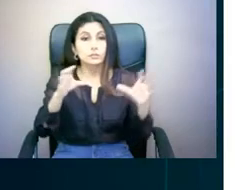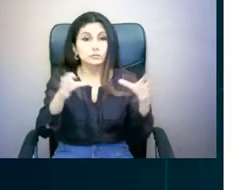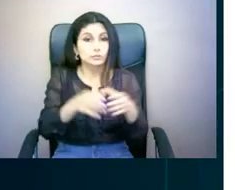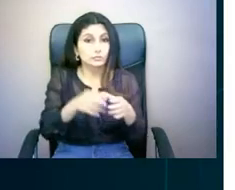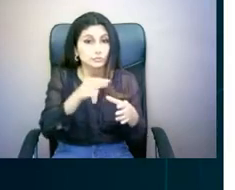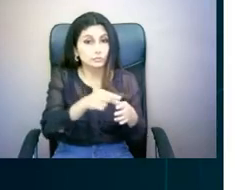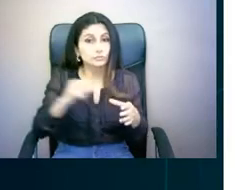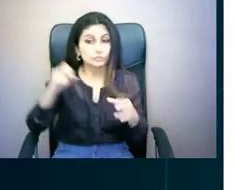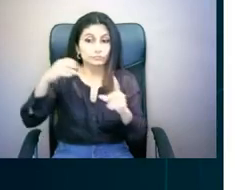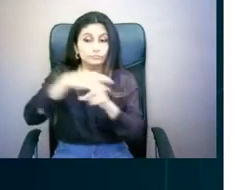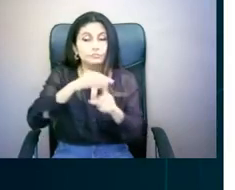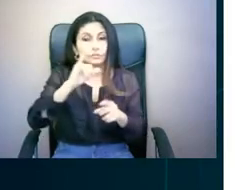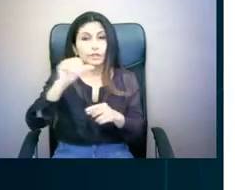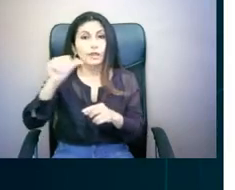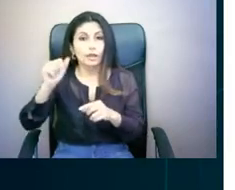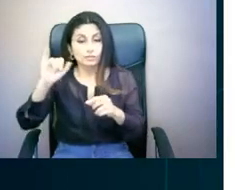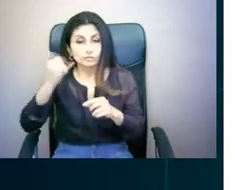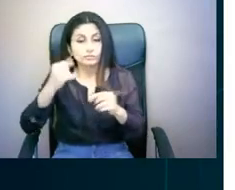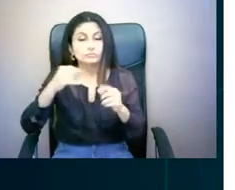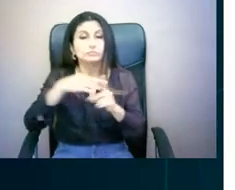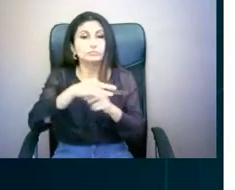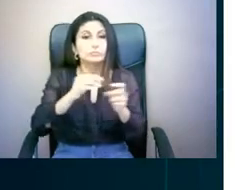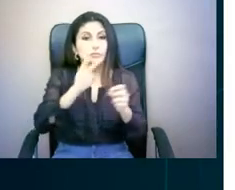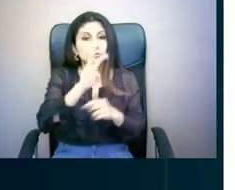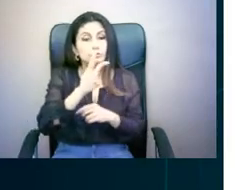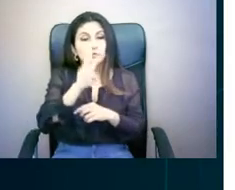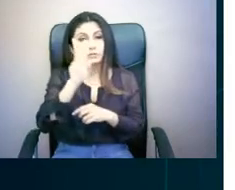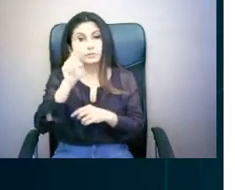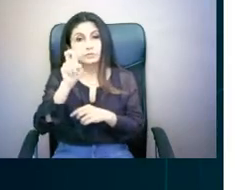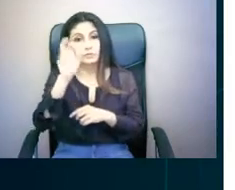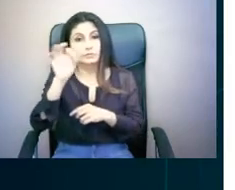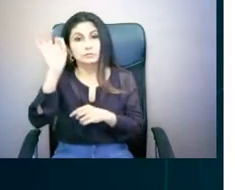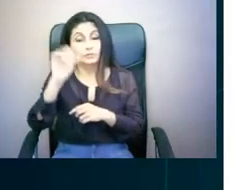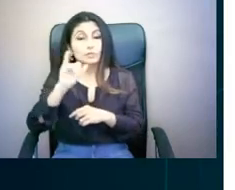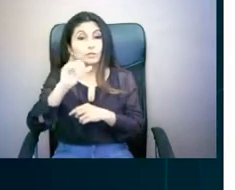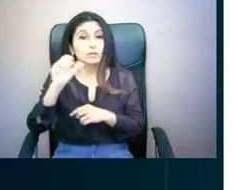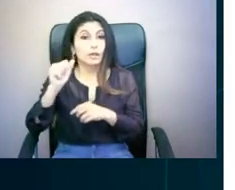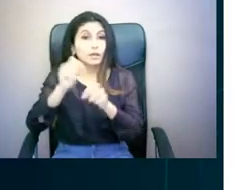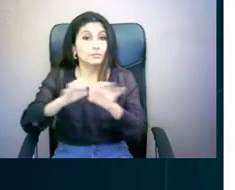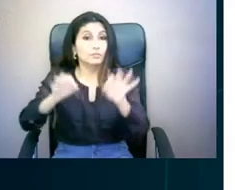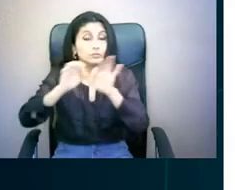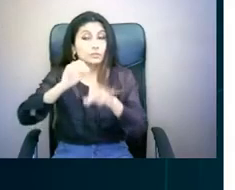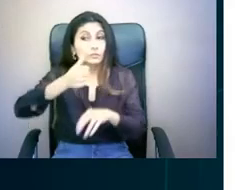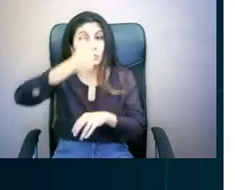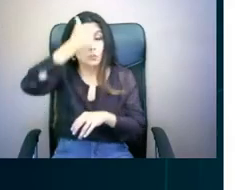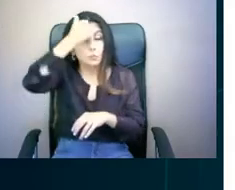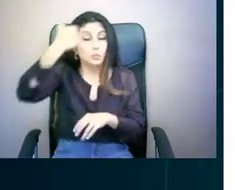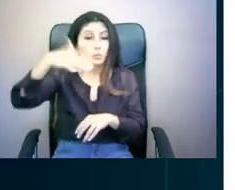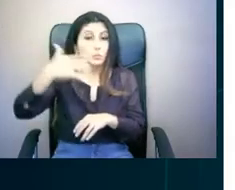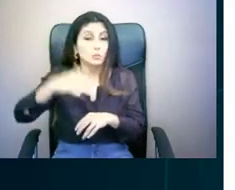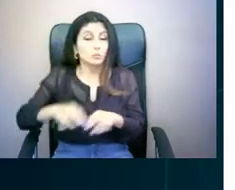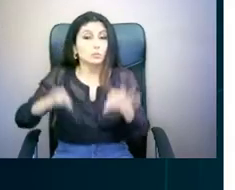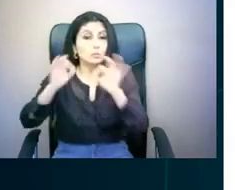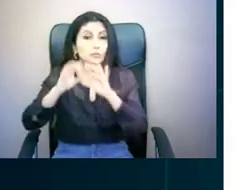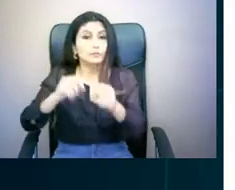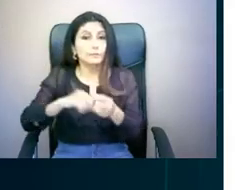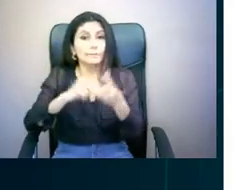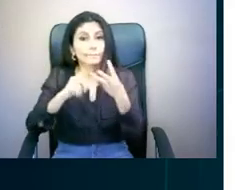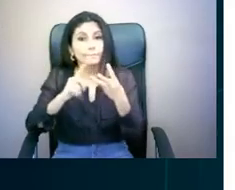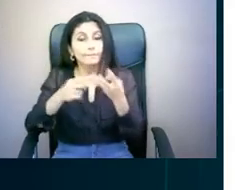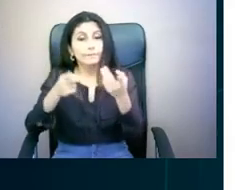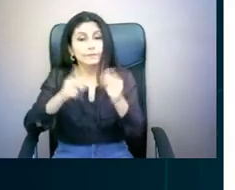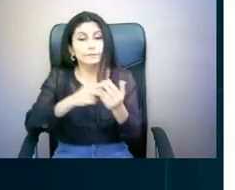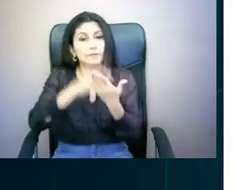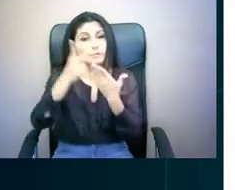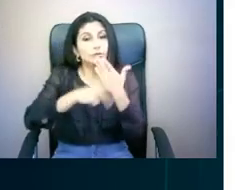por inteligencia artificial, el 37 dijo que la adopción de la inteligencia artificial es de alta prioridad para su organización y que obviamente los proyectos